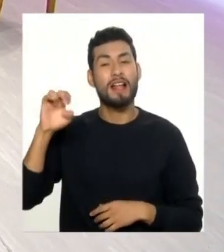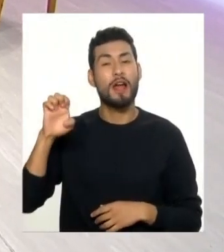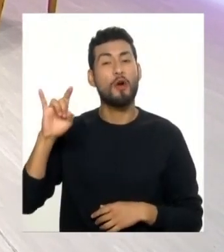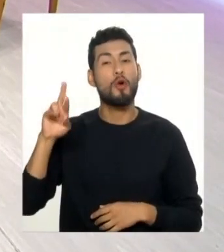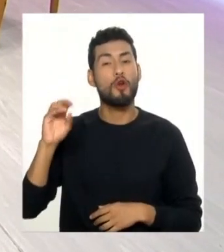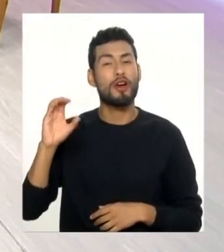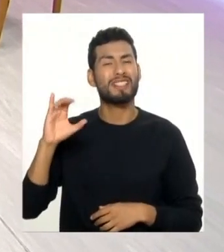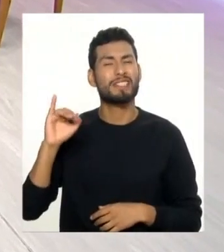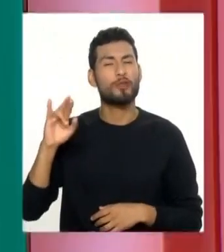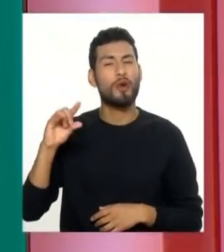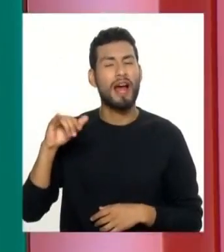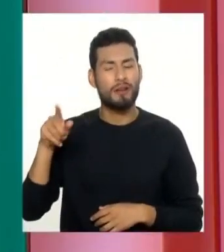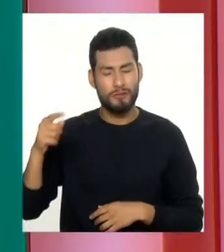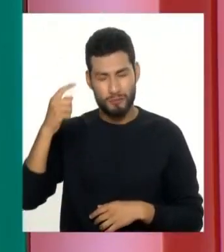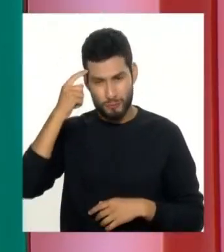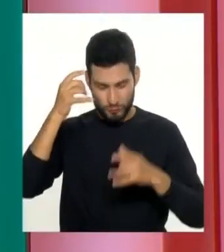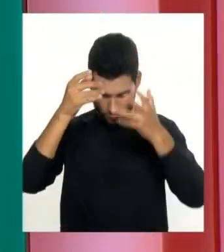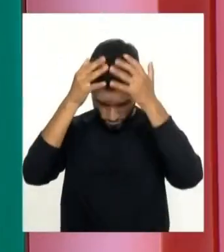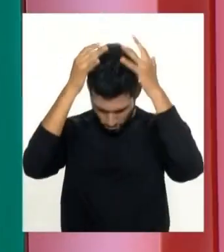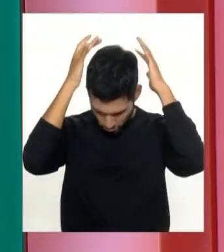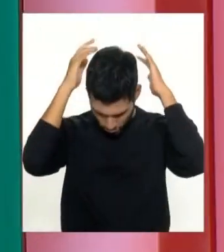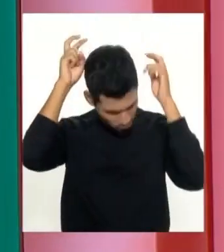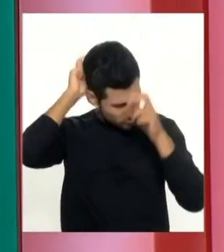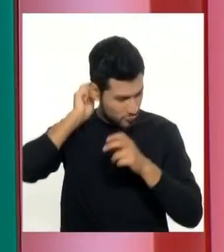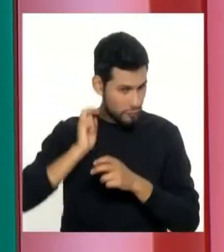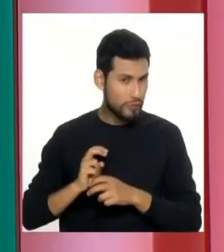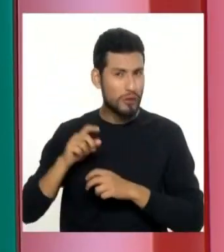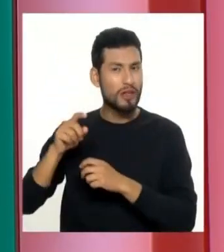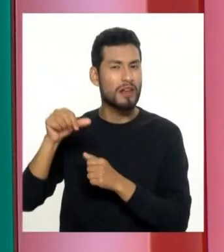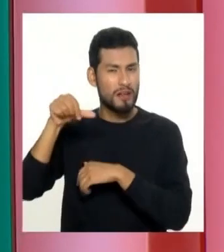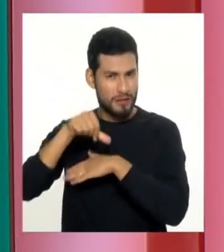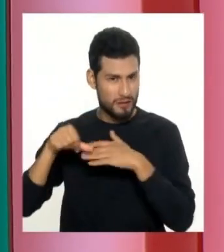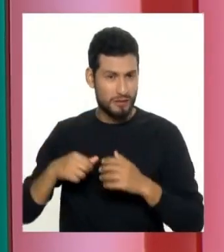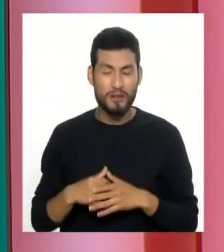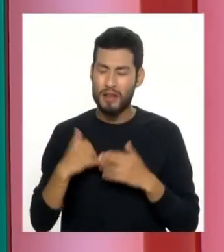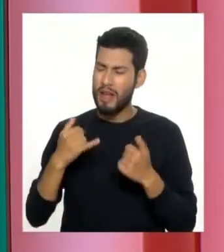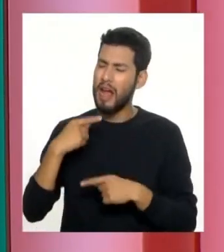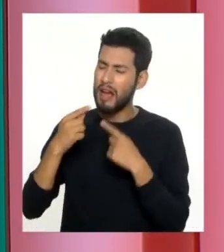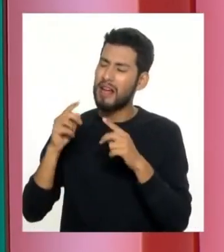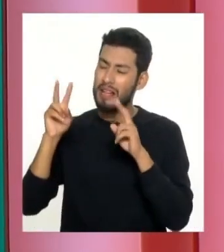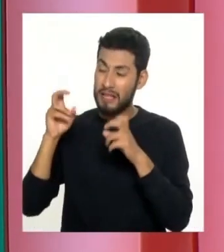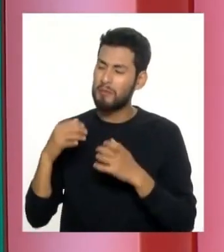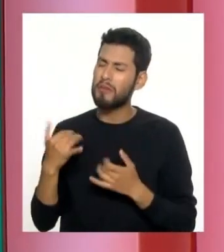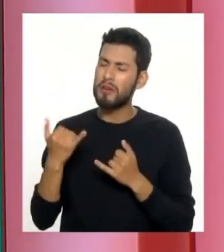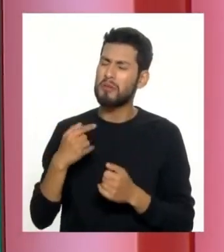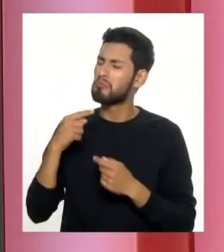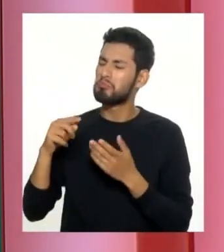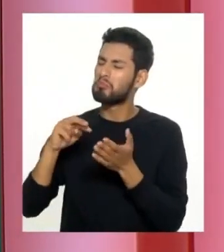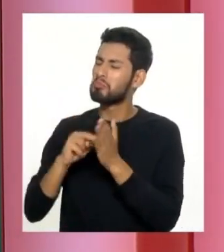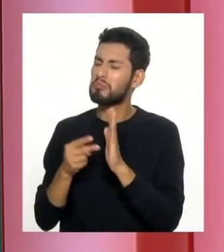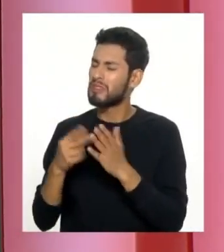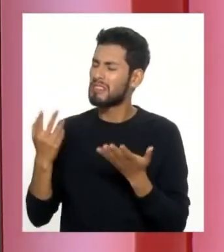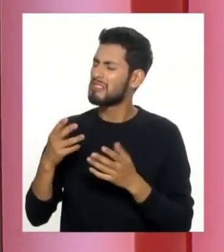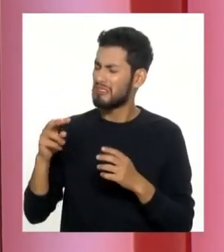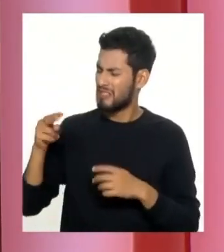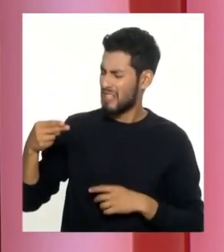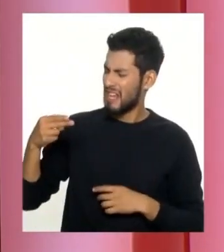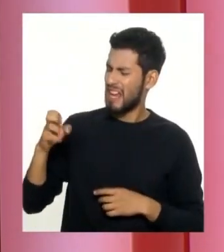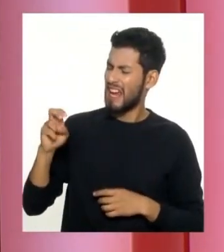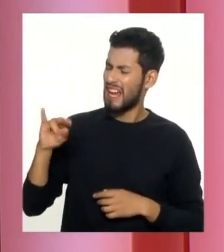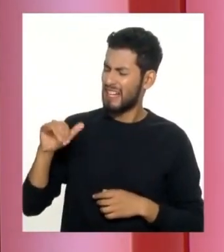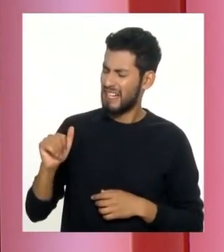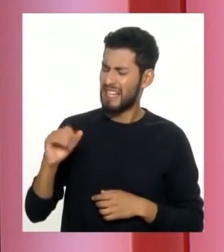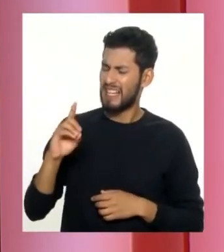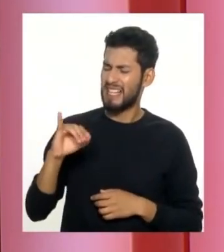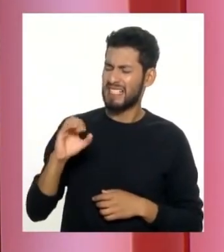de la clínica Ricardo Palma. Con él vamos a hablar de este tema y vamos a comenzar un poco describiendo términos. ¿Qué cosa es,